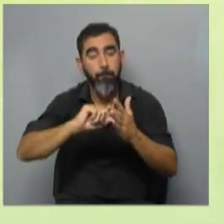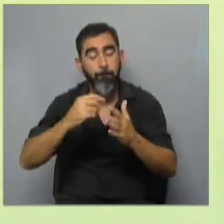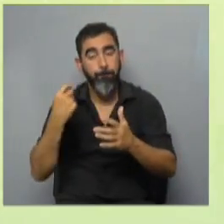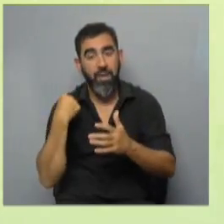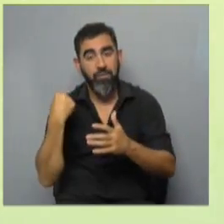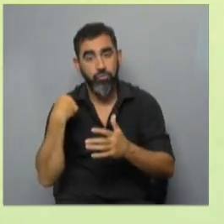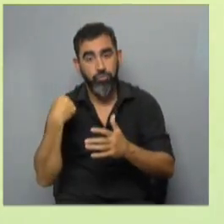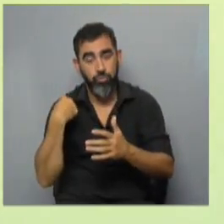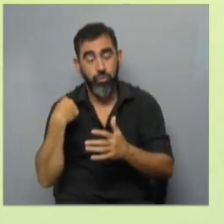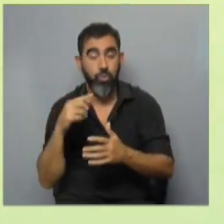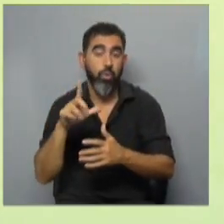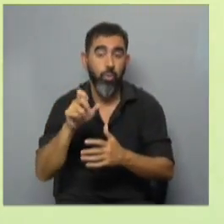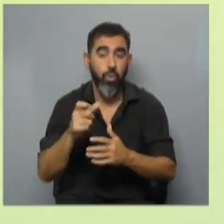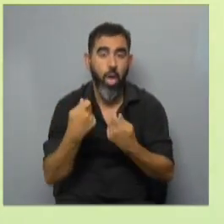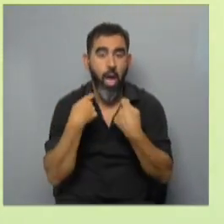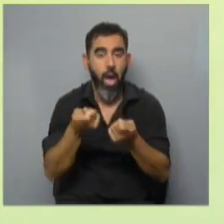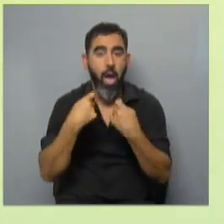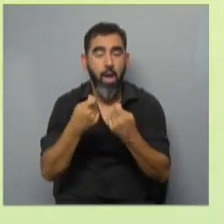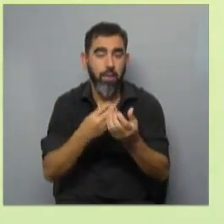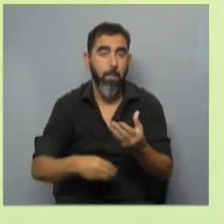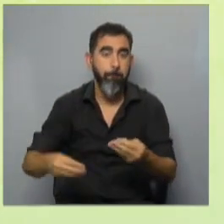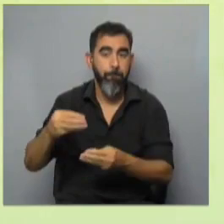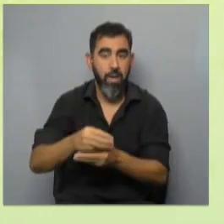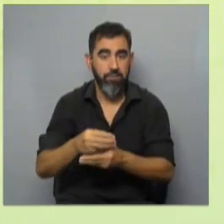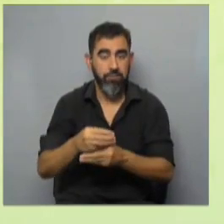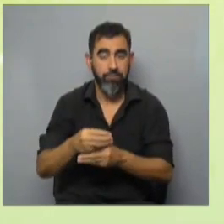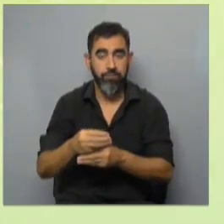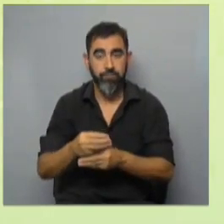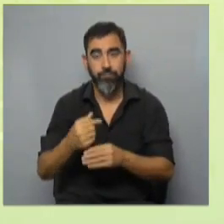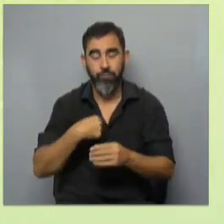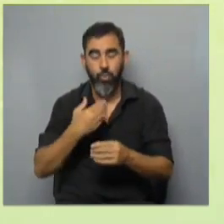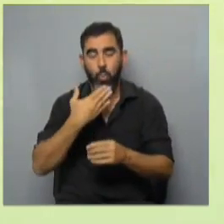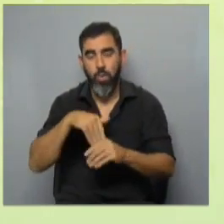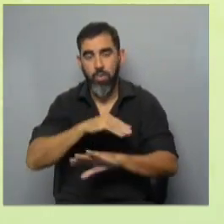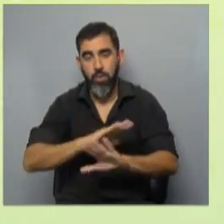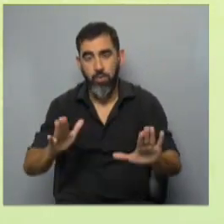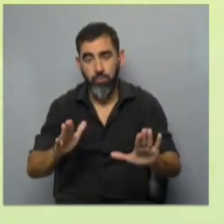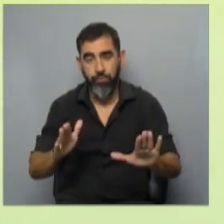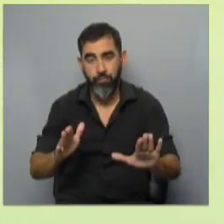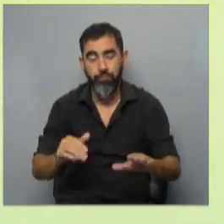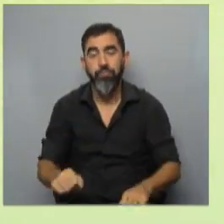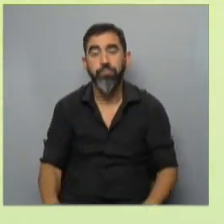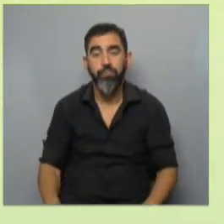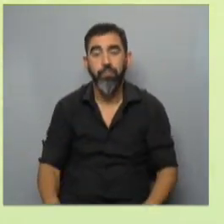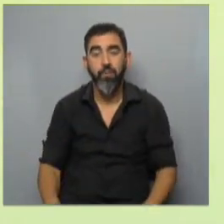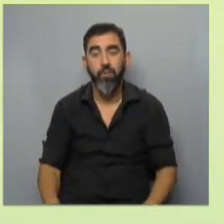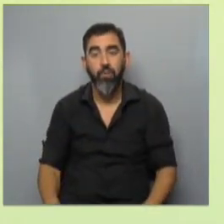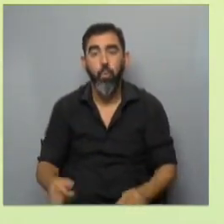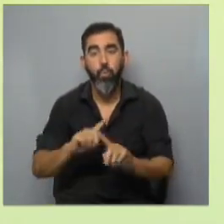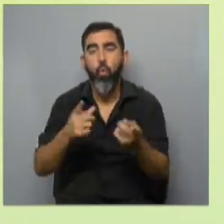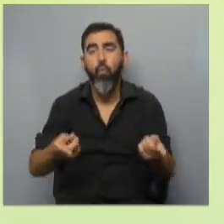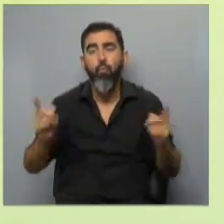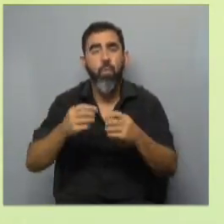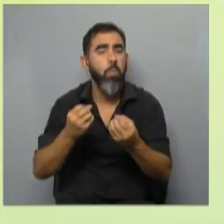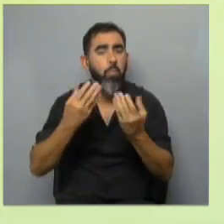eso les llevó habiendo un gasto extra nosotros no nos cabe en la cabeza que la posibilidad de no reintegró el